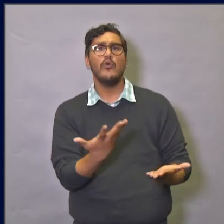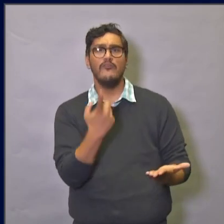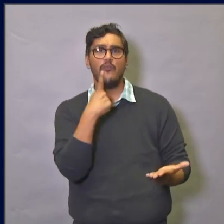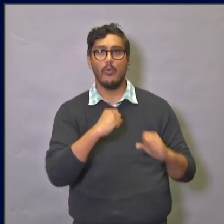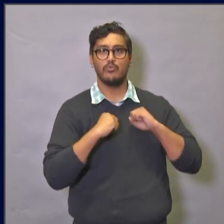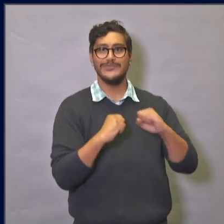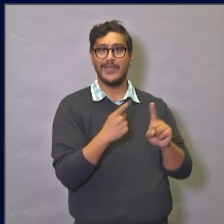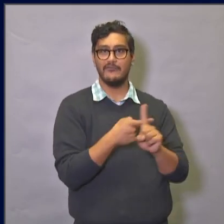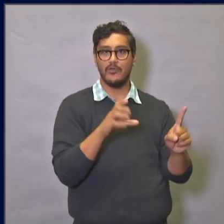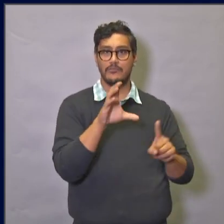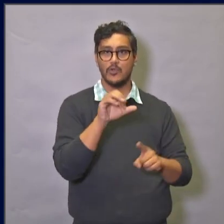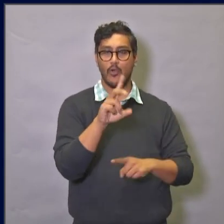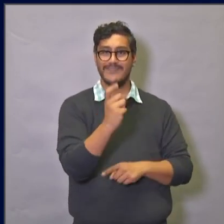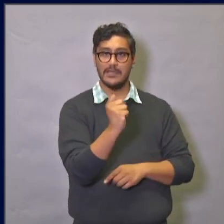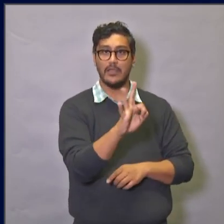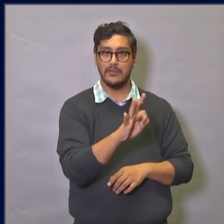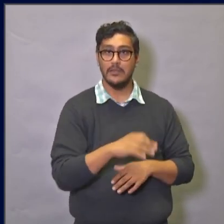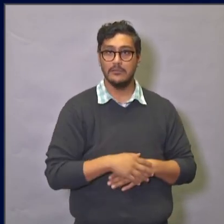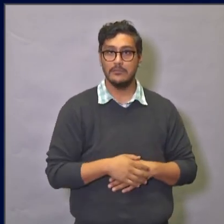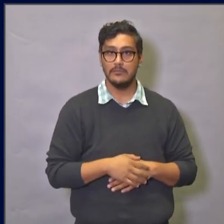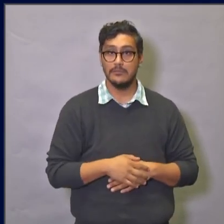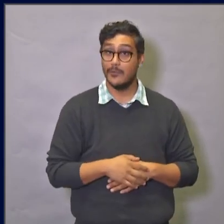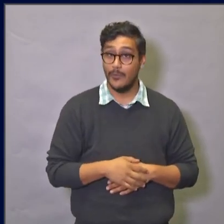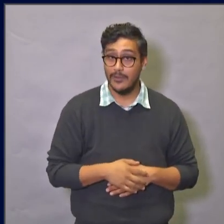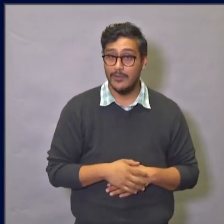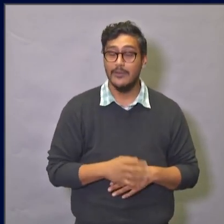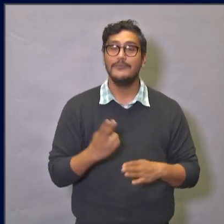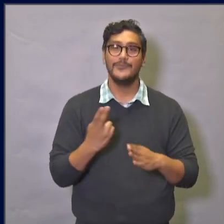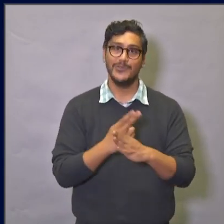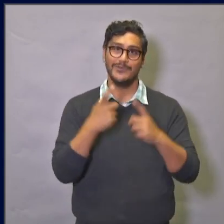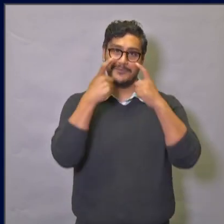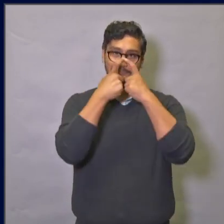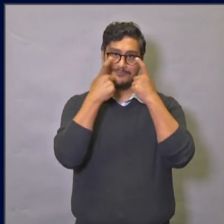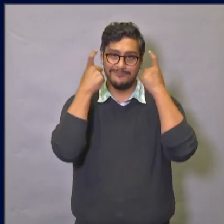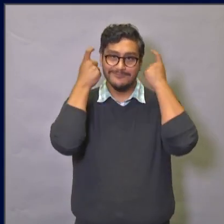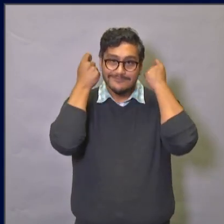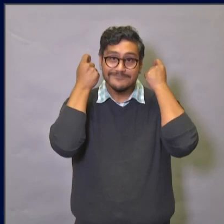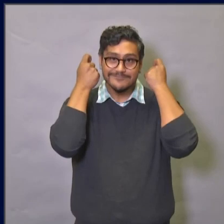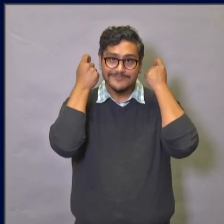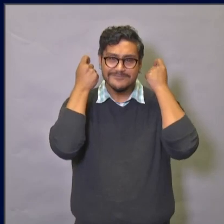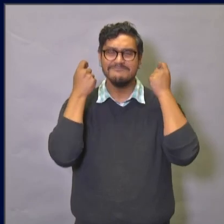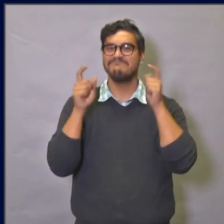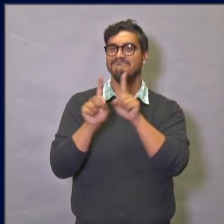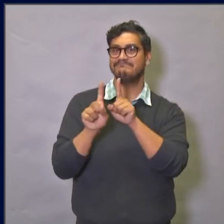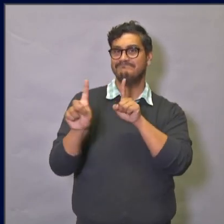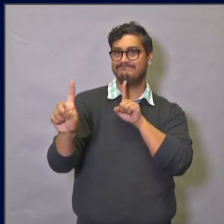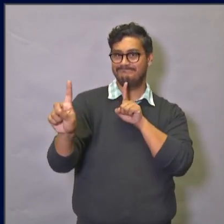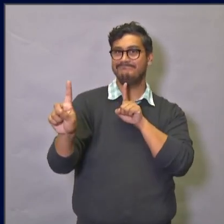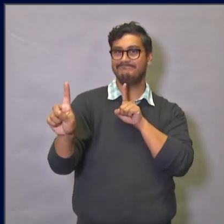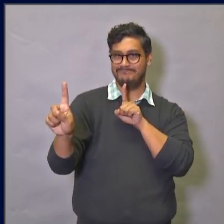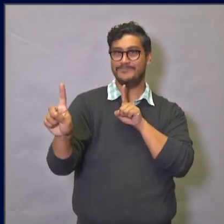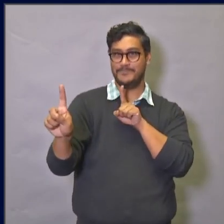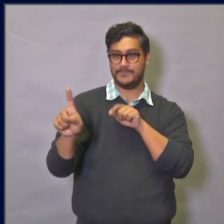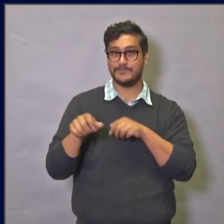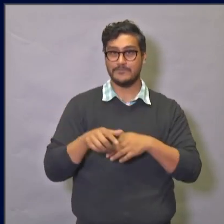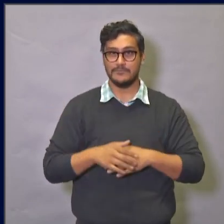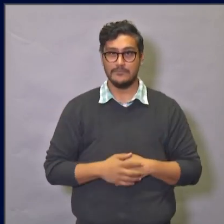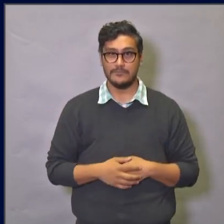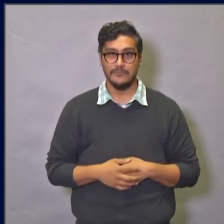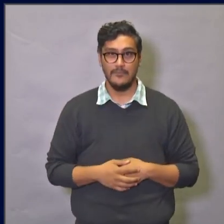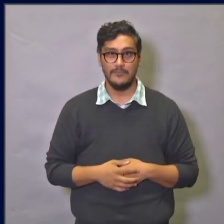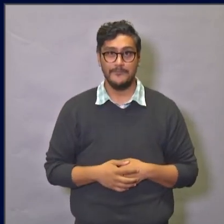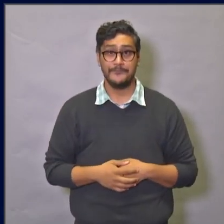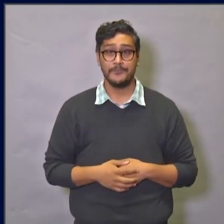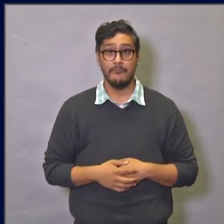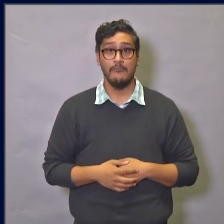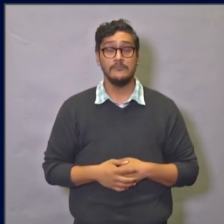COVID-19. Y esto incluye usar cubiertas para la cara y mantener la distancia física. Además, algunas de